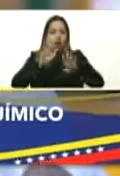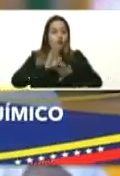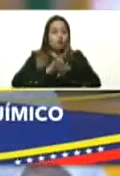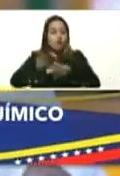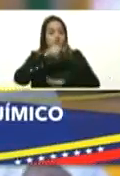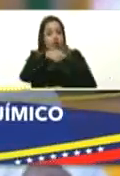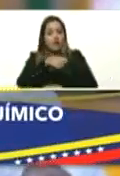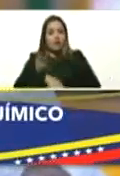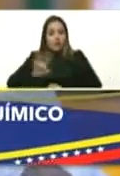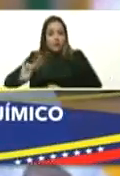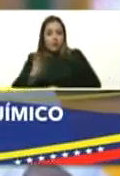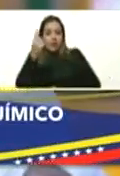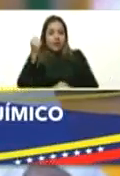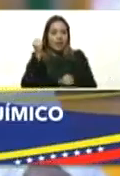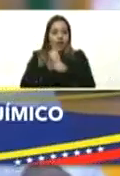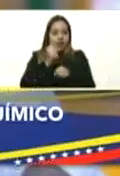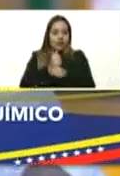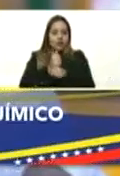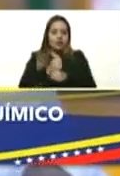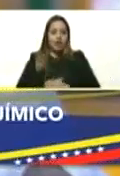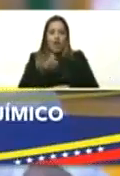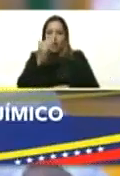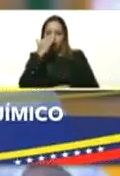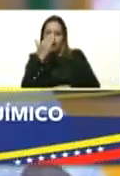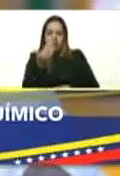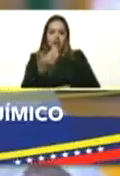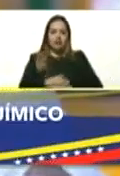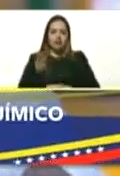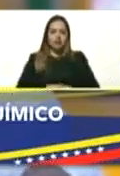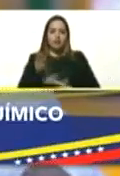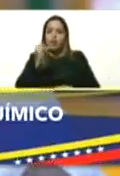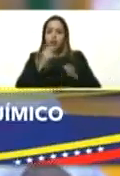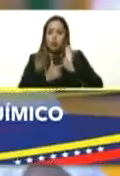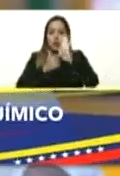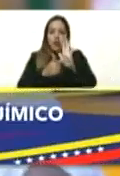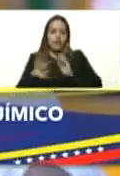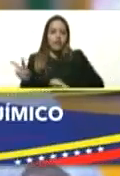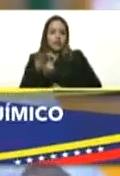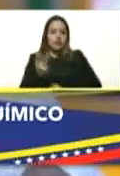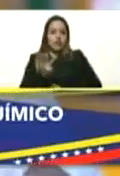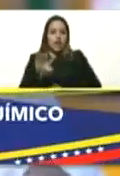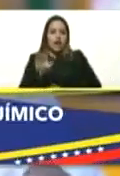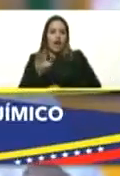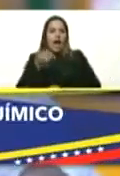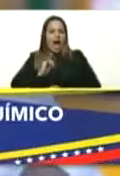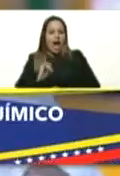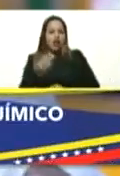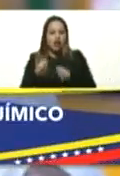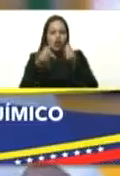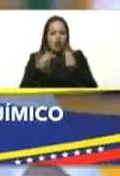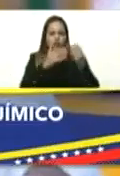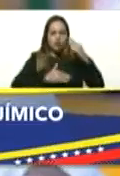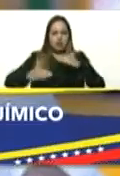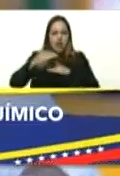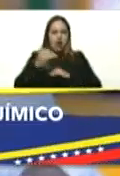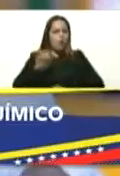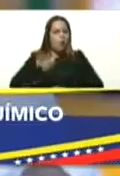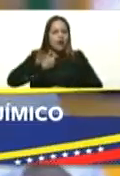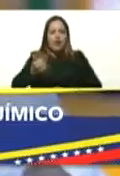sido el primer trabajador que se colocó al frente y ha demostrado que Venezuela tiene con qué para superar